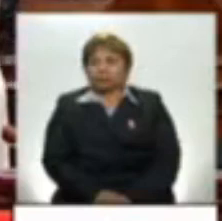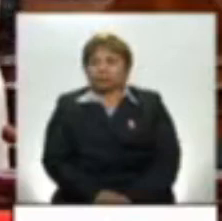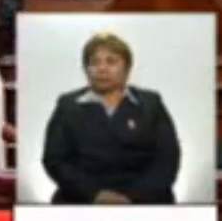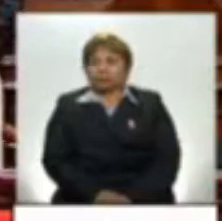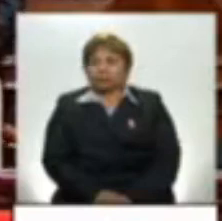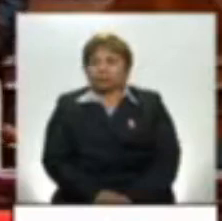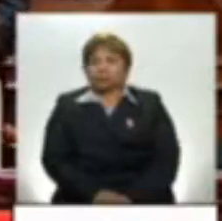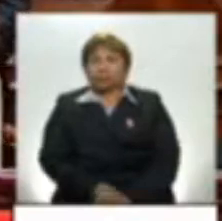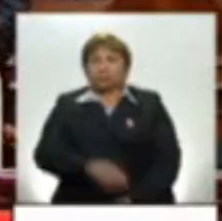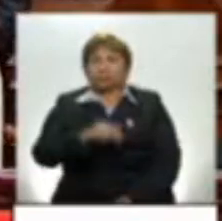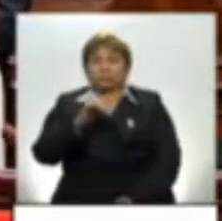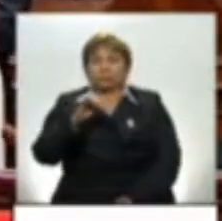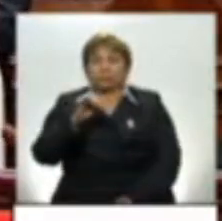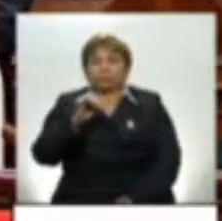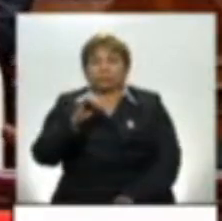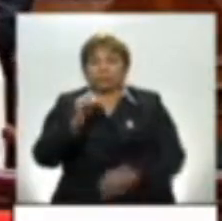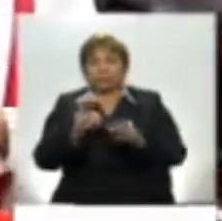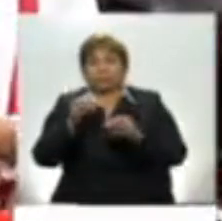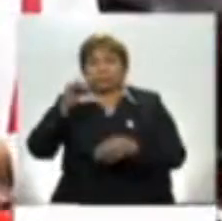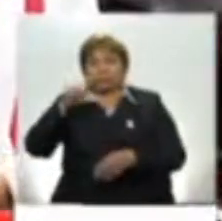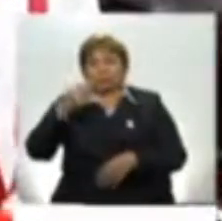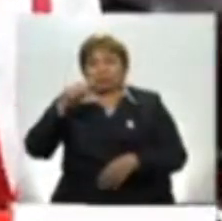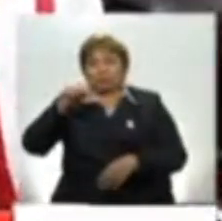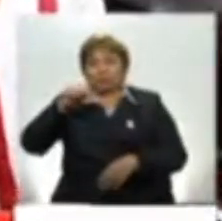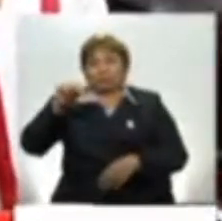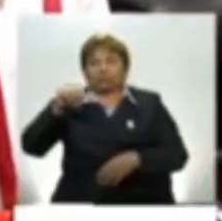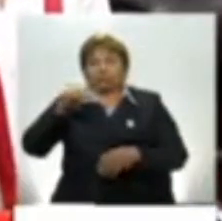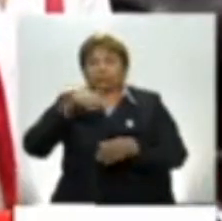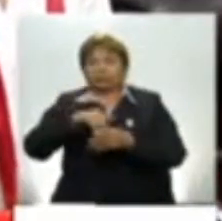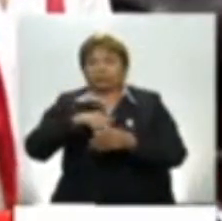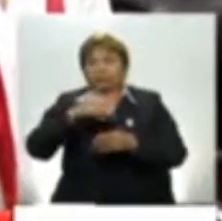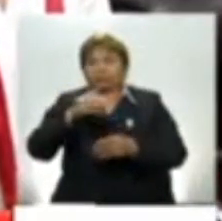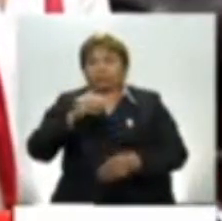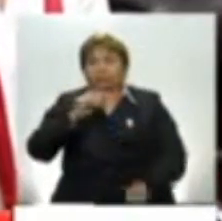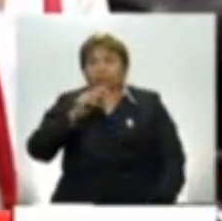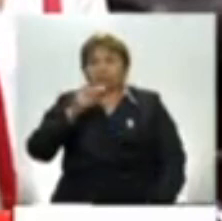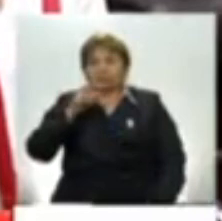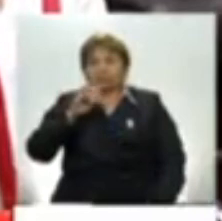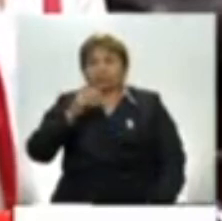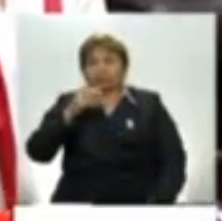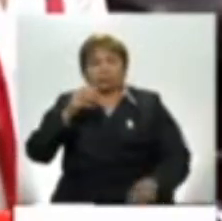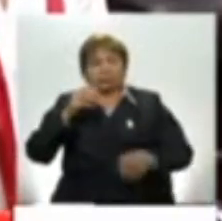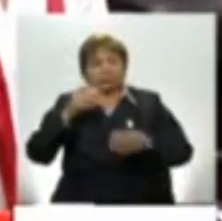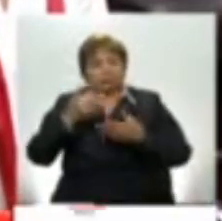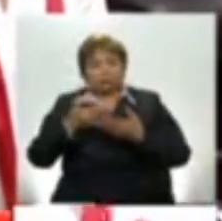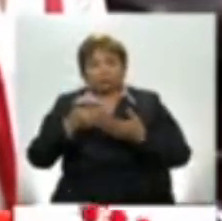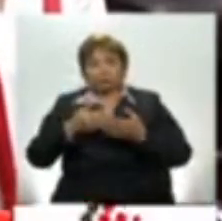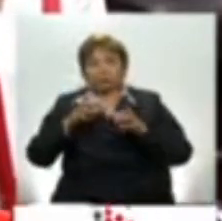Felicitaciones. Jurado Nacional de Elecciones, credencial otorgada a Freddy Roland Díaz Monago, DNI